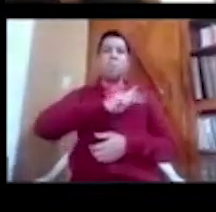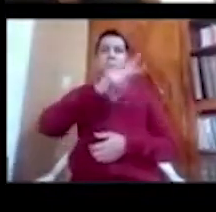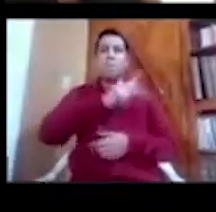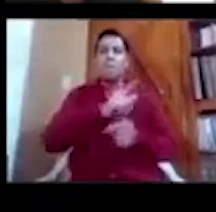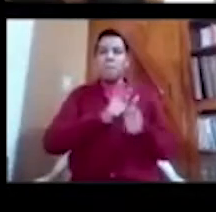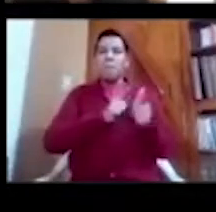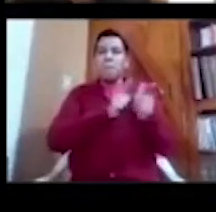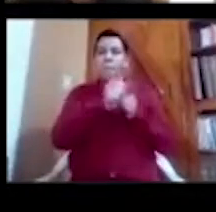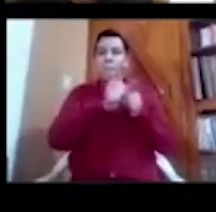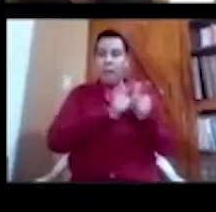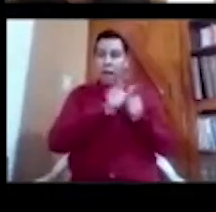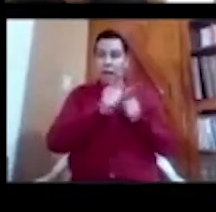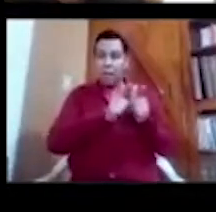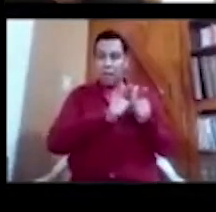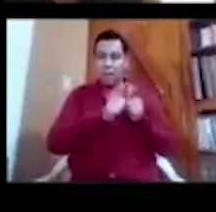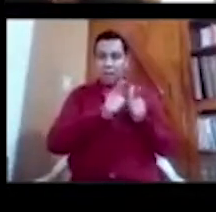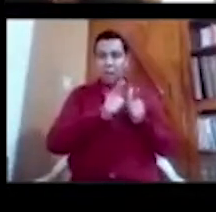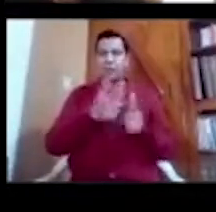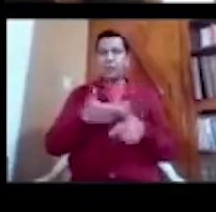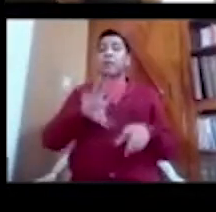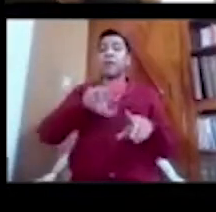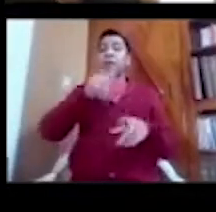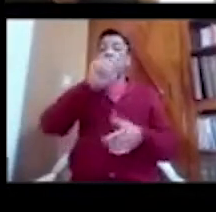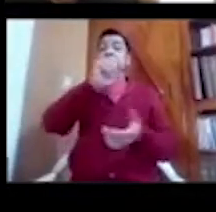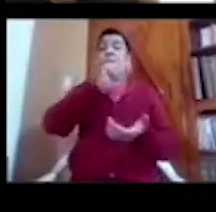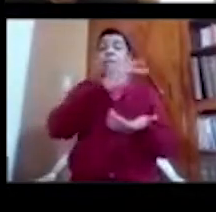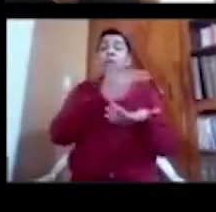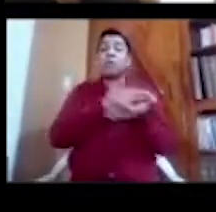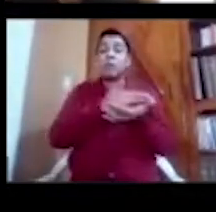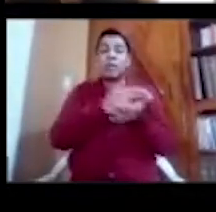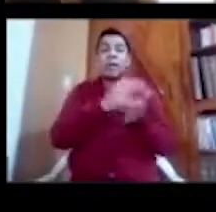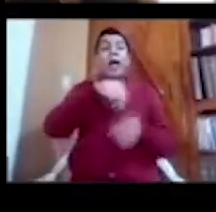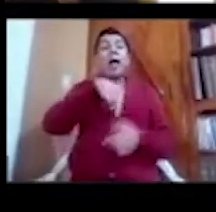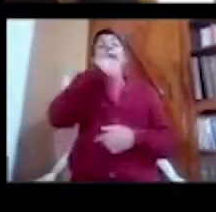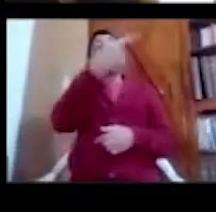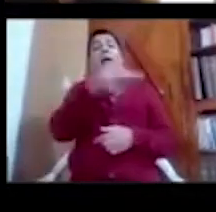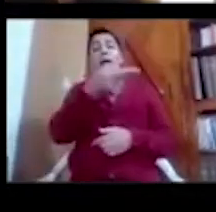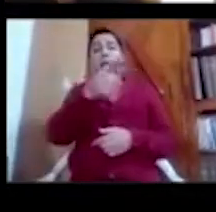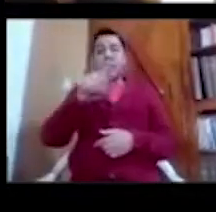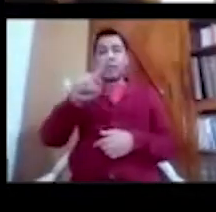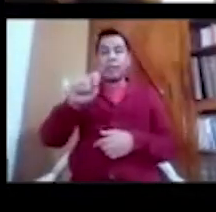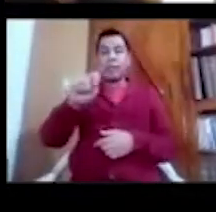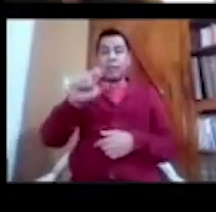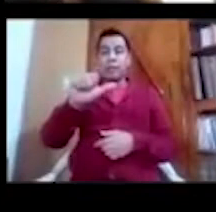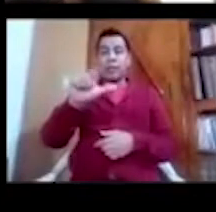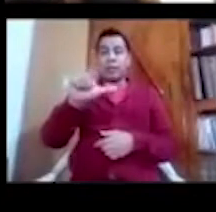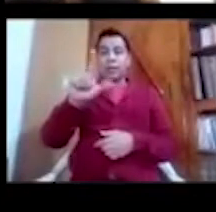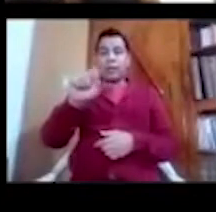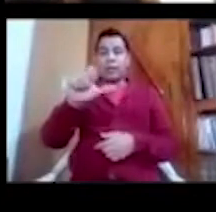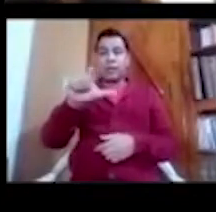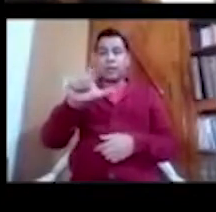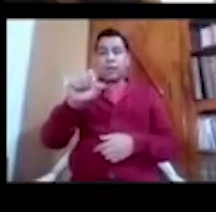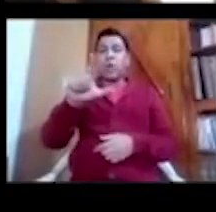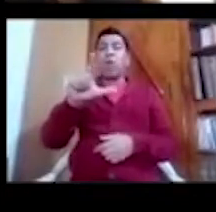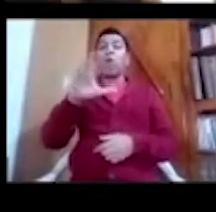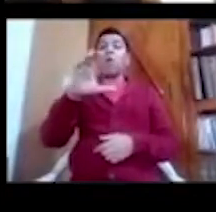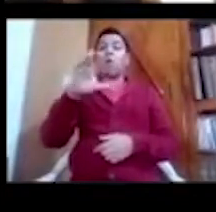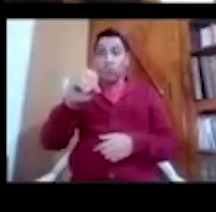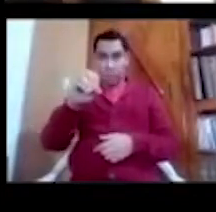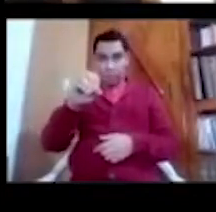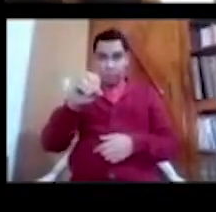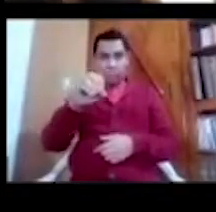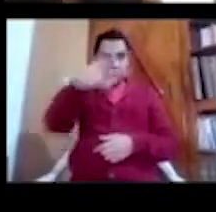de Mexico-Tenochtitlán y su hermana un poco más pequeña, Mexico-Tlatelolco. Estamos en un universo